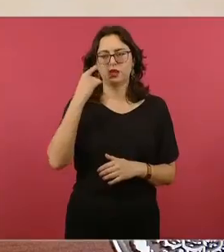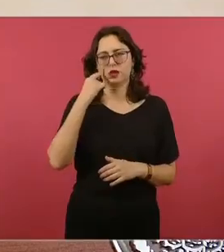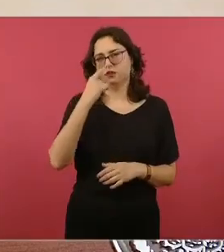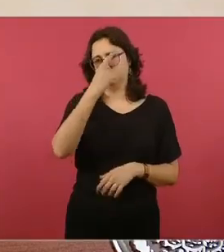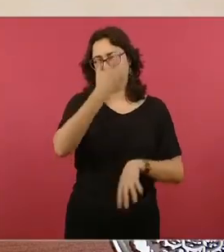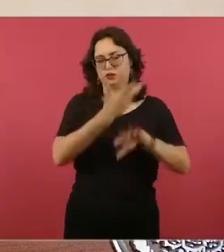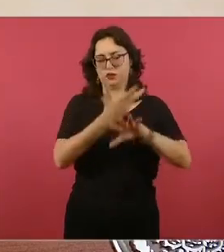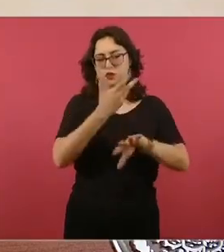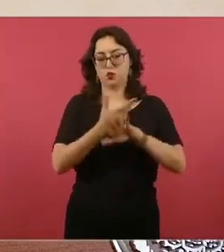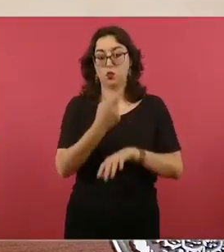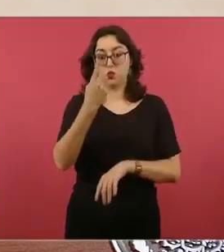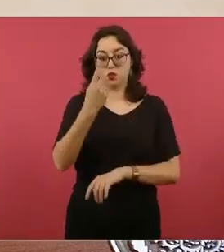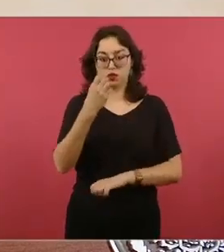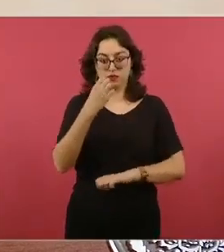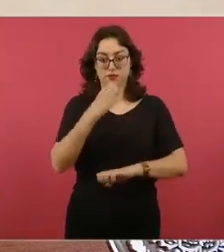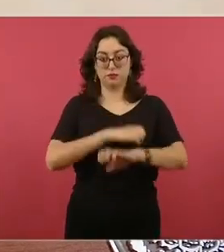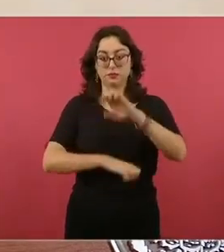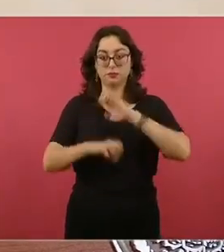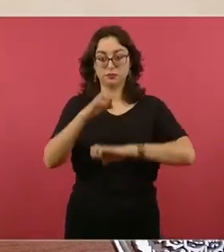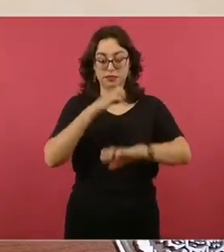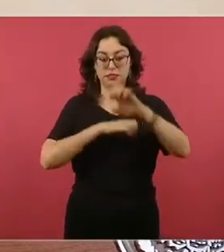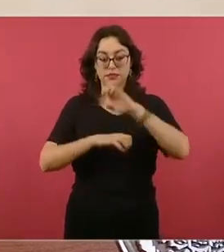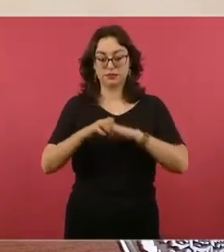que había entregado sobornos